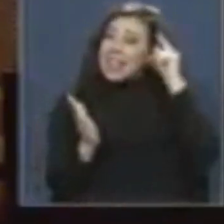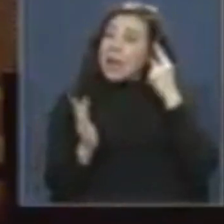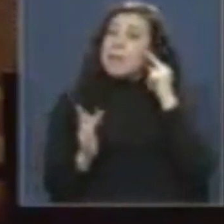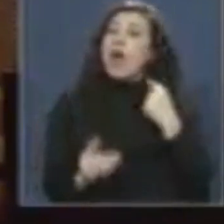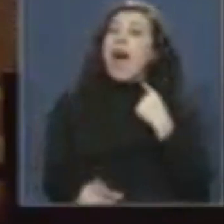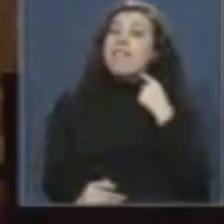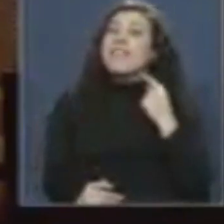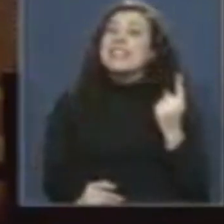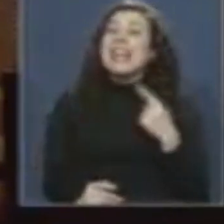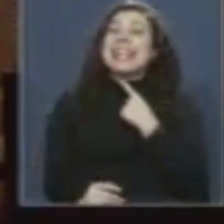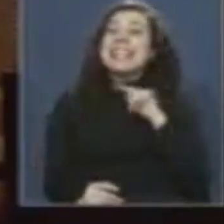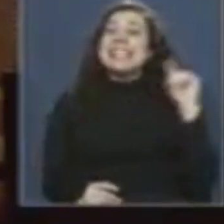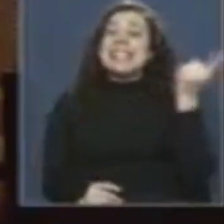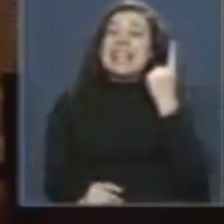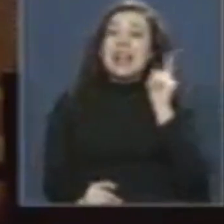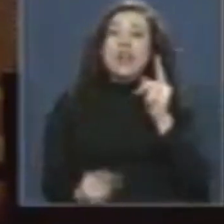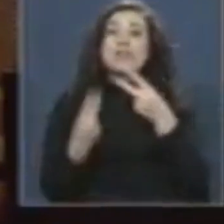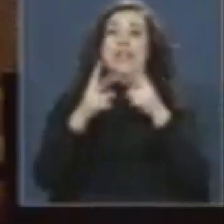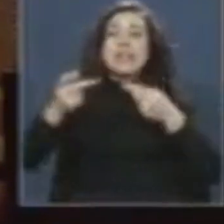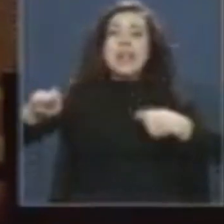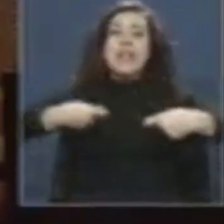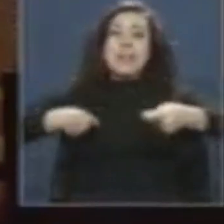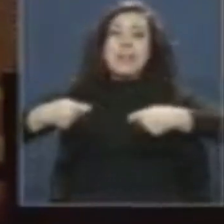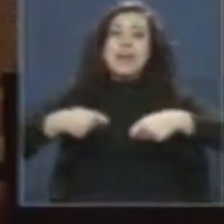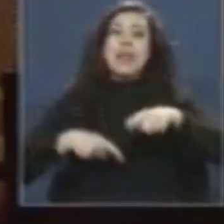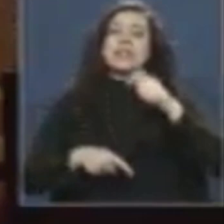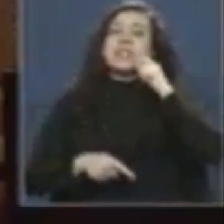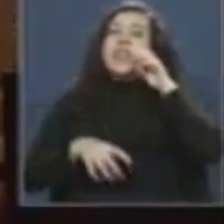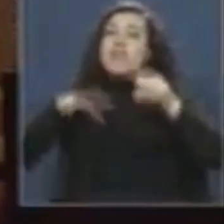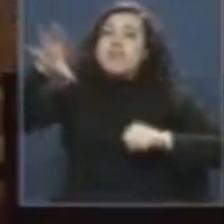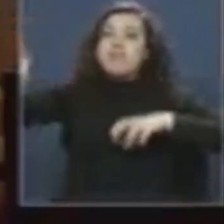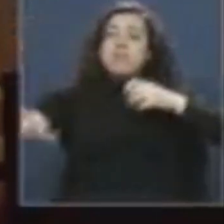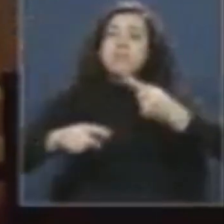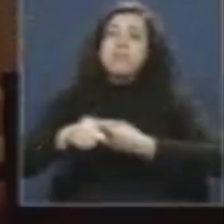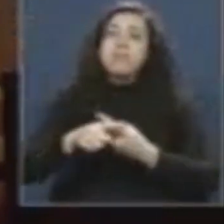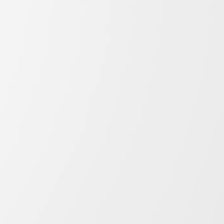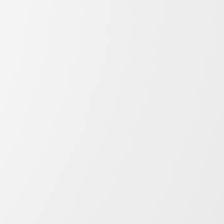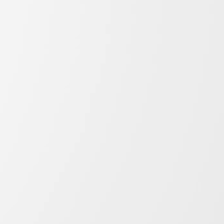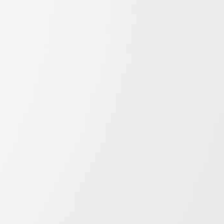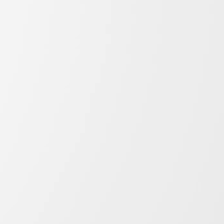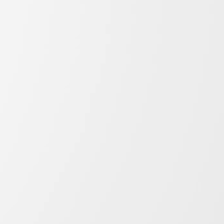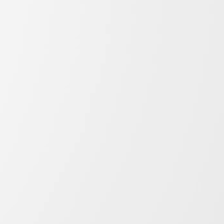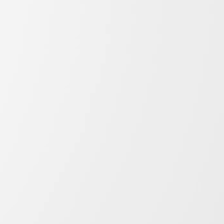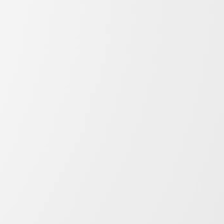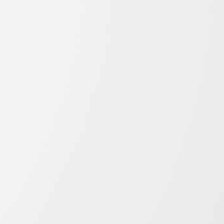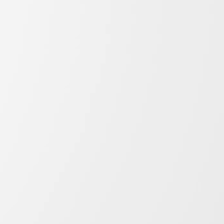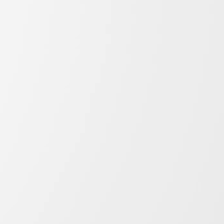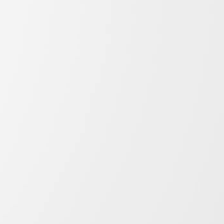afecta al interés general, eso no es libertad de mercado, señores, eso es salvajismo. Muchas gracias, presidente.